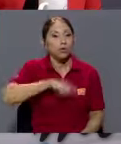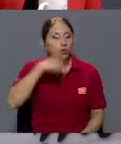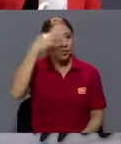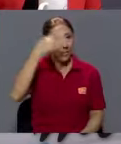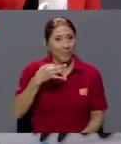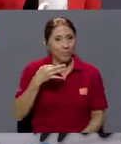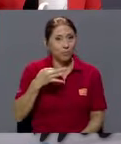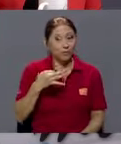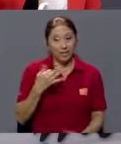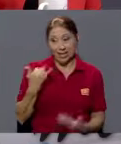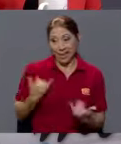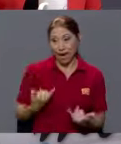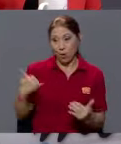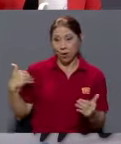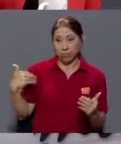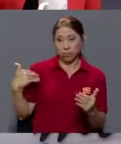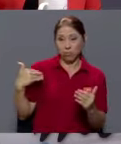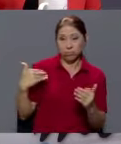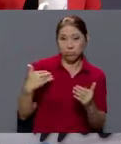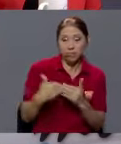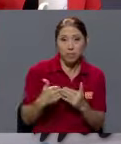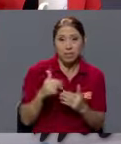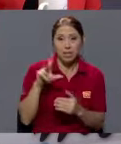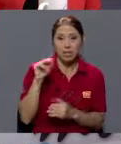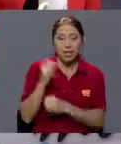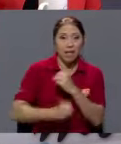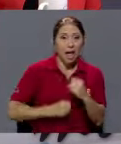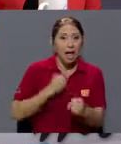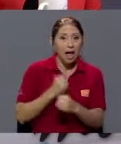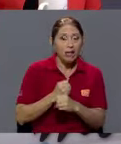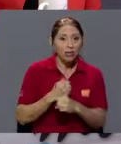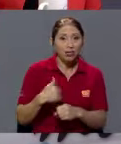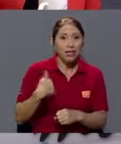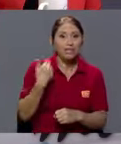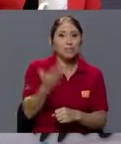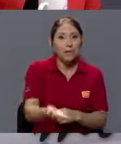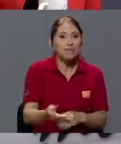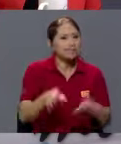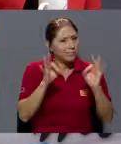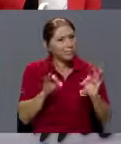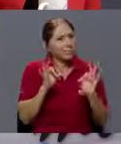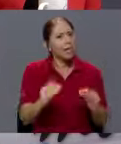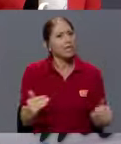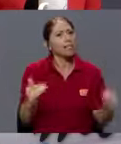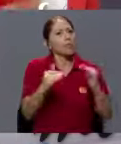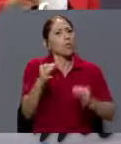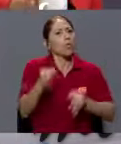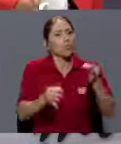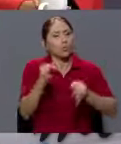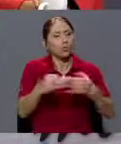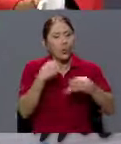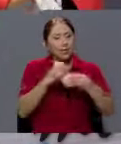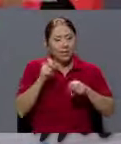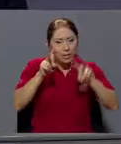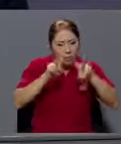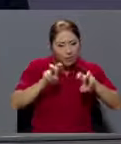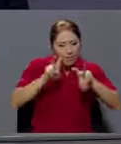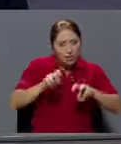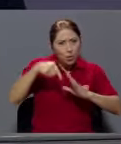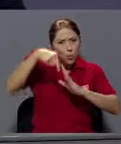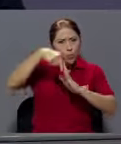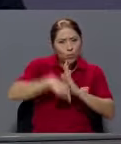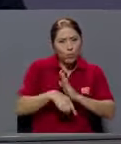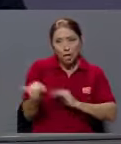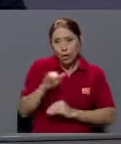Pablo, que 30 años después es válido, es justo hacer esta revisión profunda tal y como la